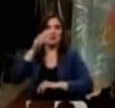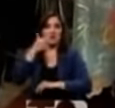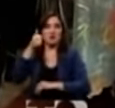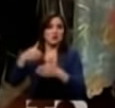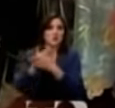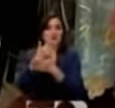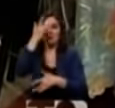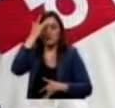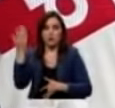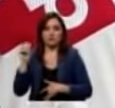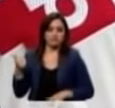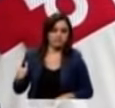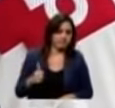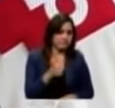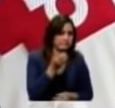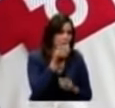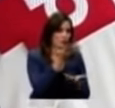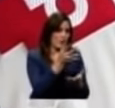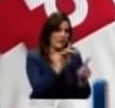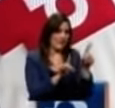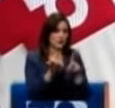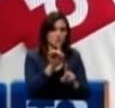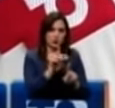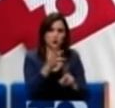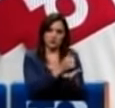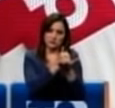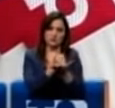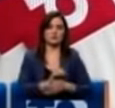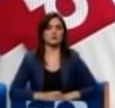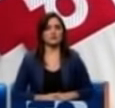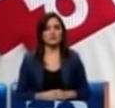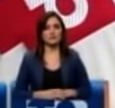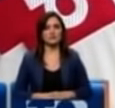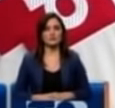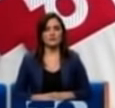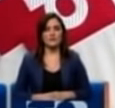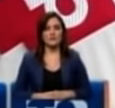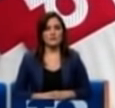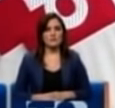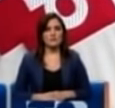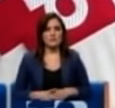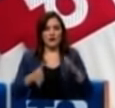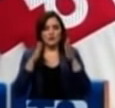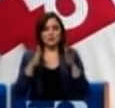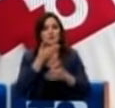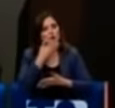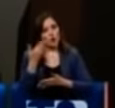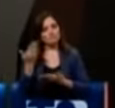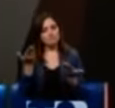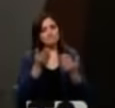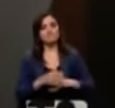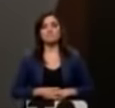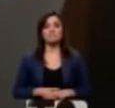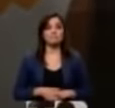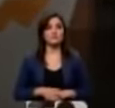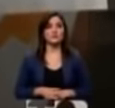médicos de esta entidad. Lo único que tienen que hacer es acercarse a nuestros establecimientos de salud, donde se les va a atender de la mejor manera posible.